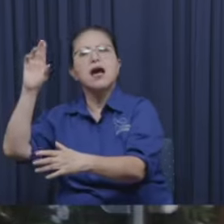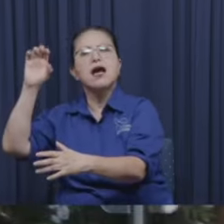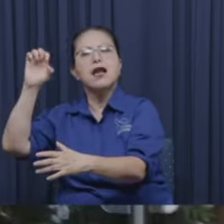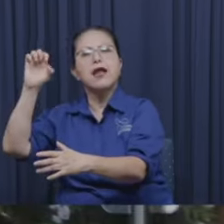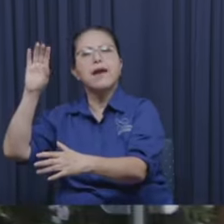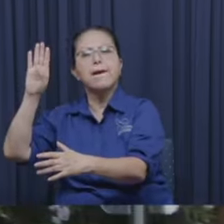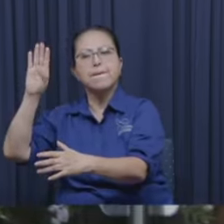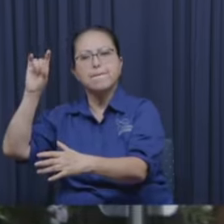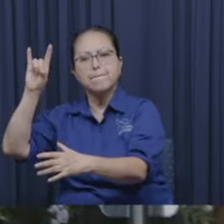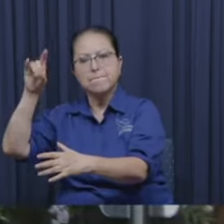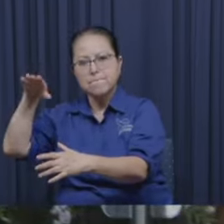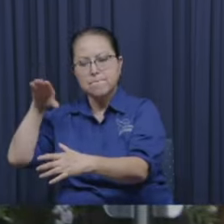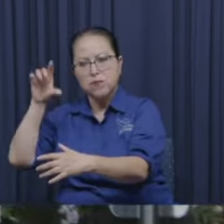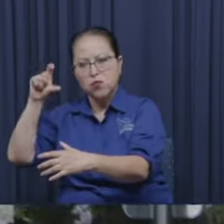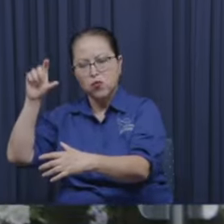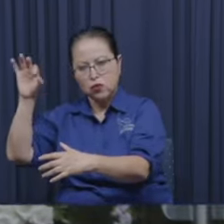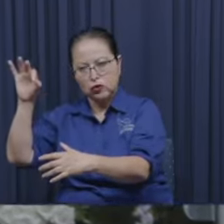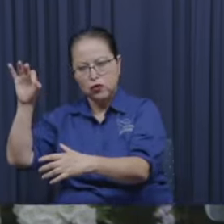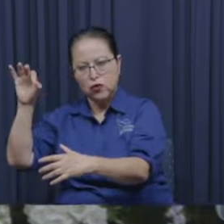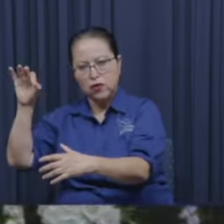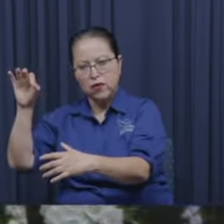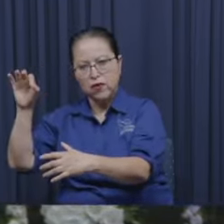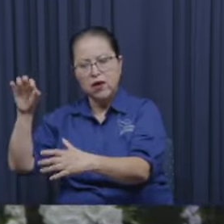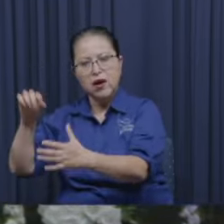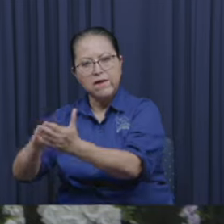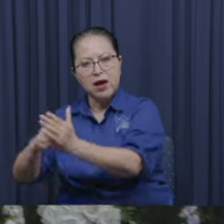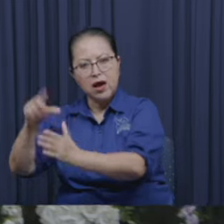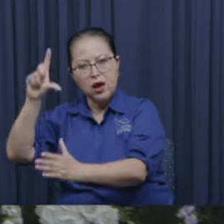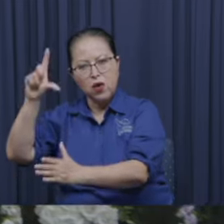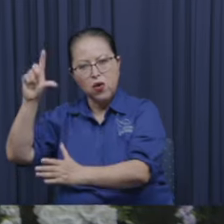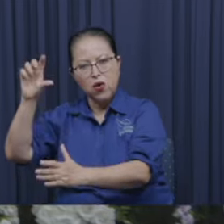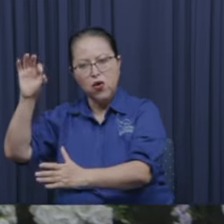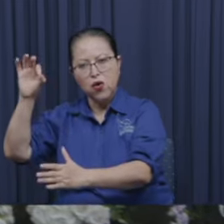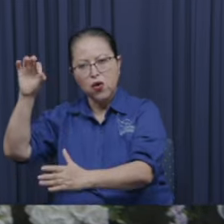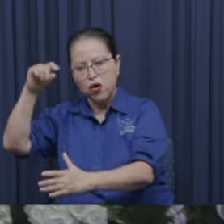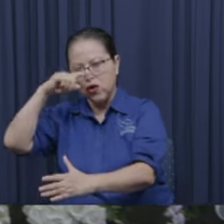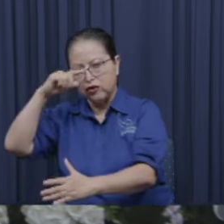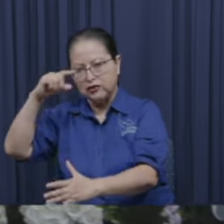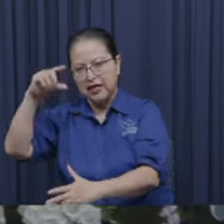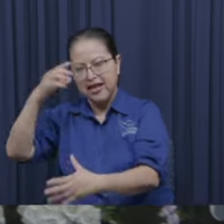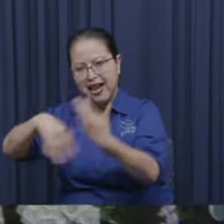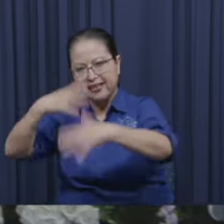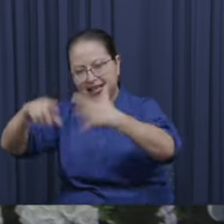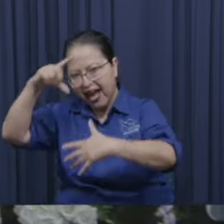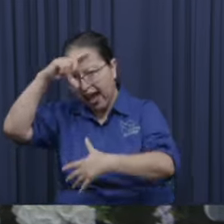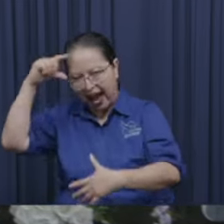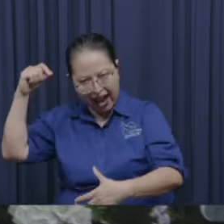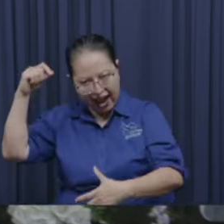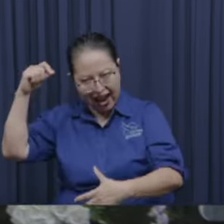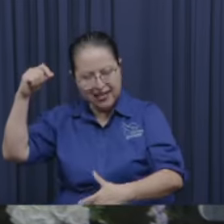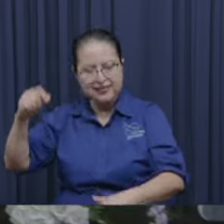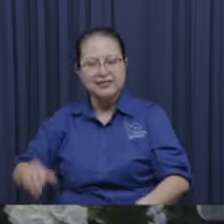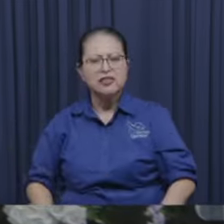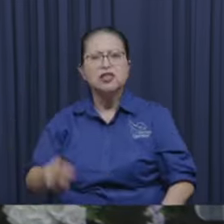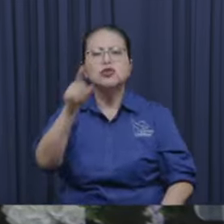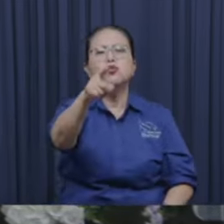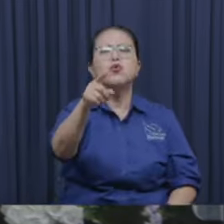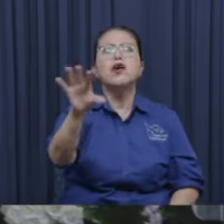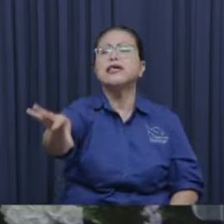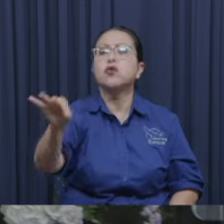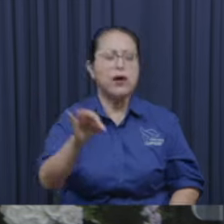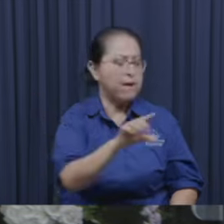lot cuál de los tres quieres ser no no no pero de estos tres personajes quieres ser Enoc tienes